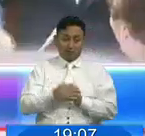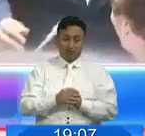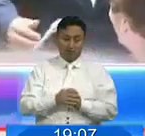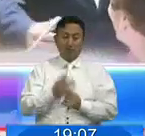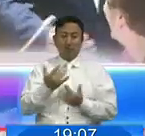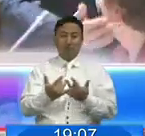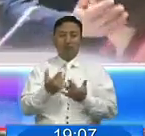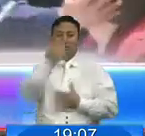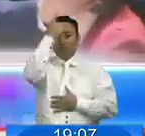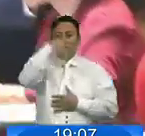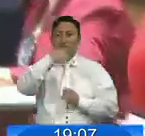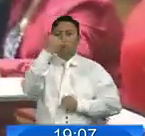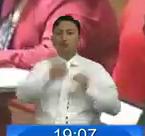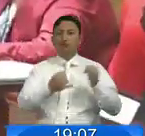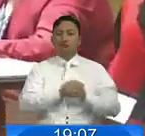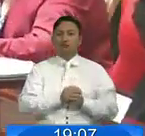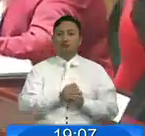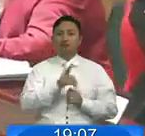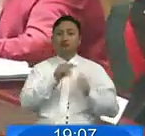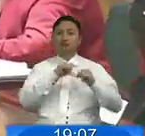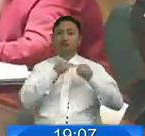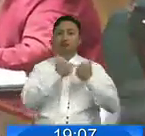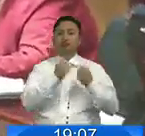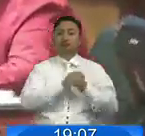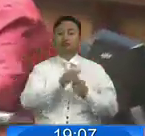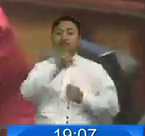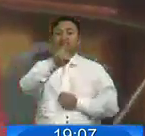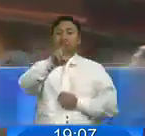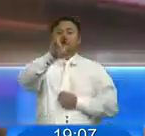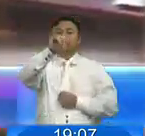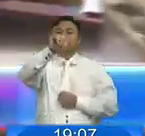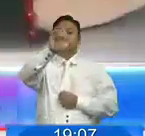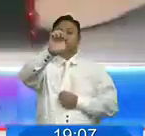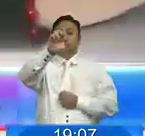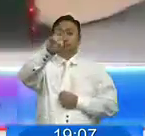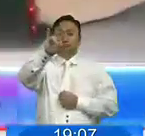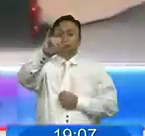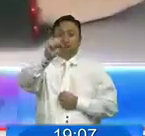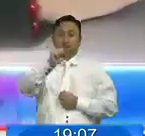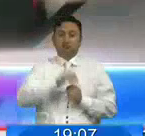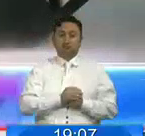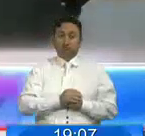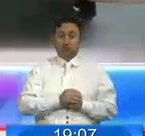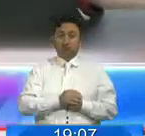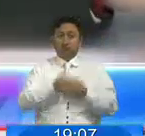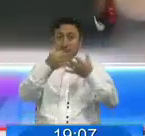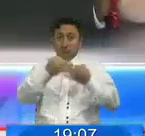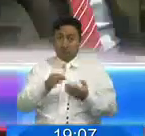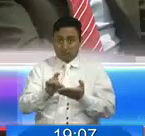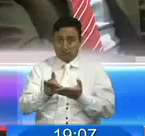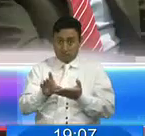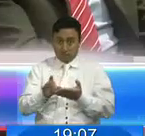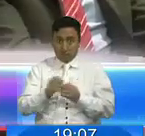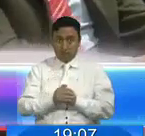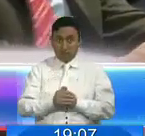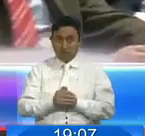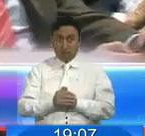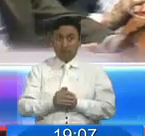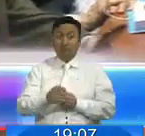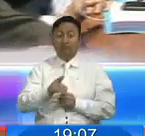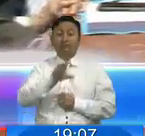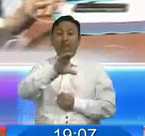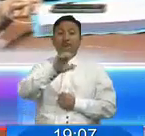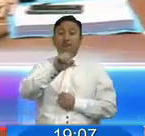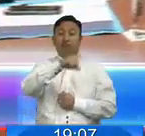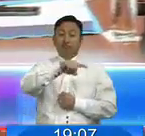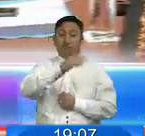final. Es más, la legisladora Cristina Reyes, que conforme el CAL, afirma que de ratificarse la orden de destitución, no será el CAL el que